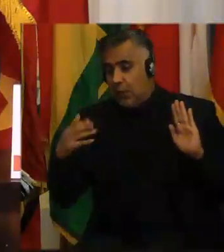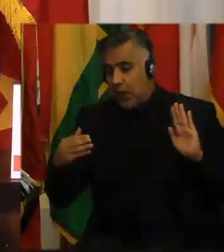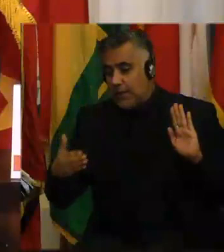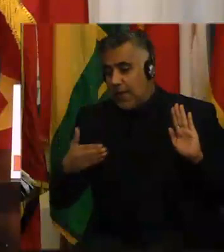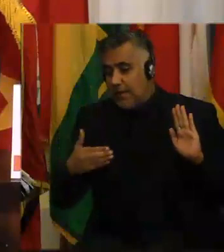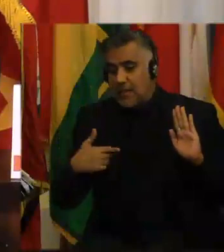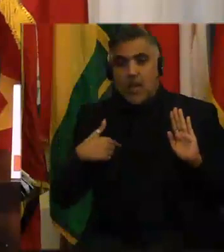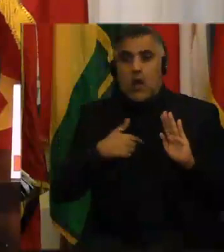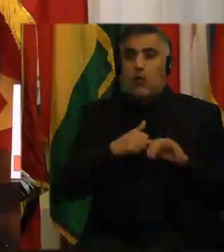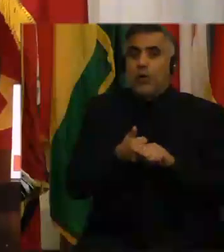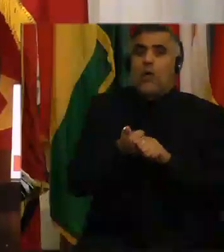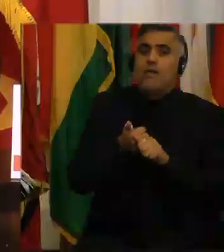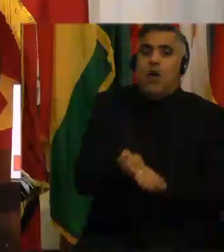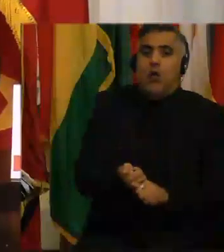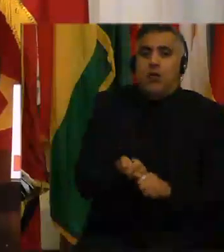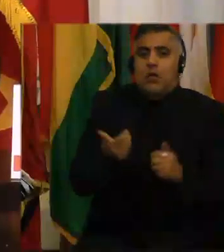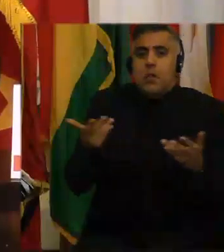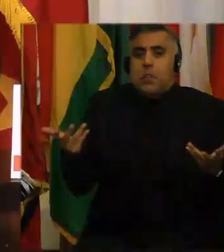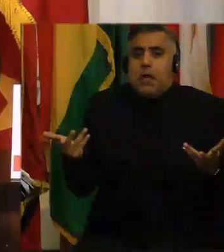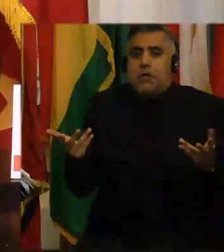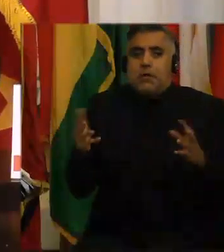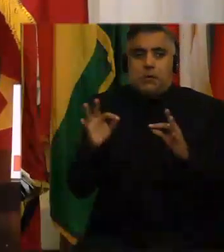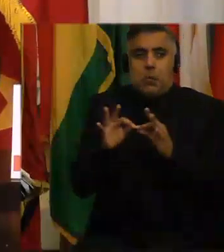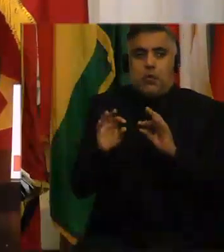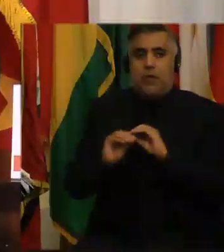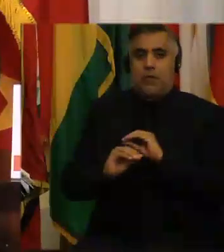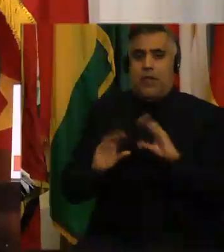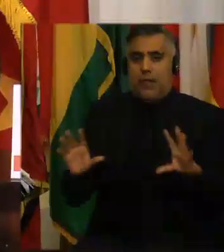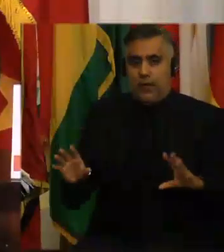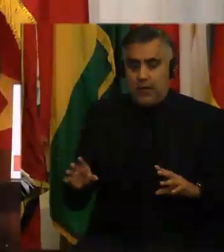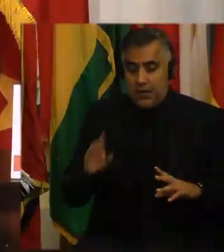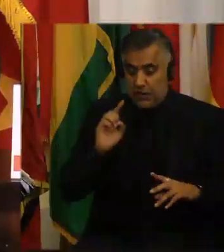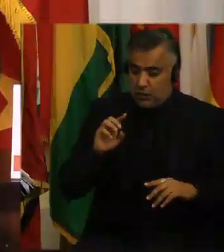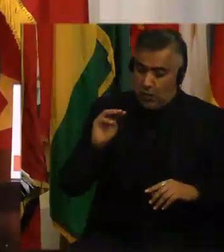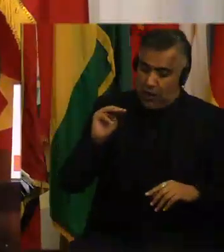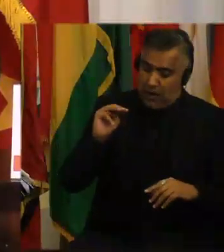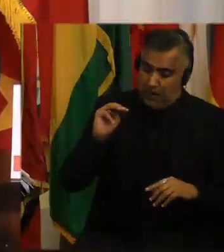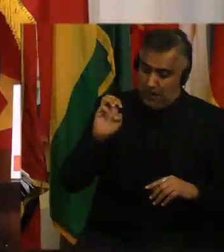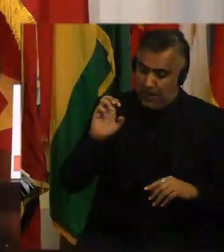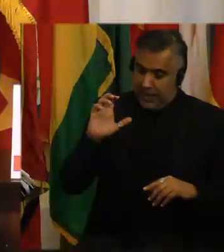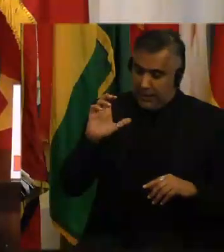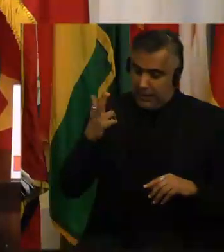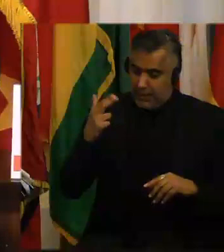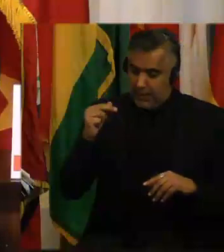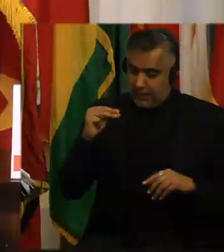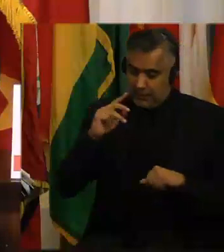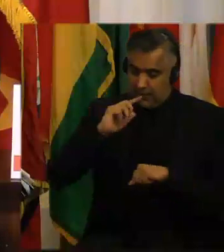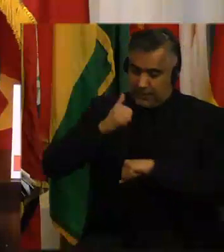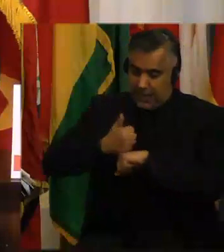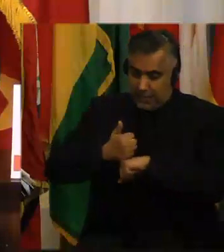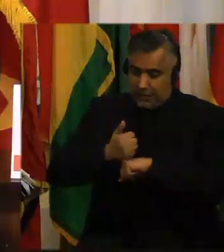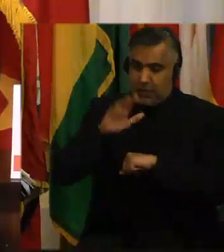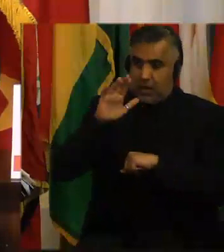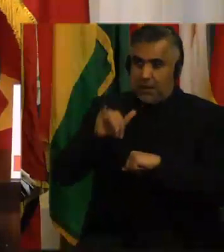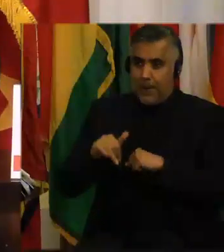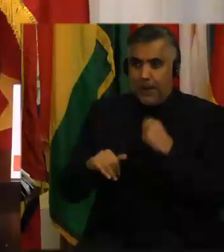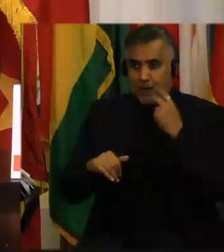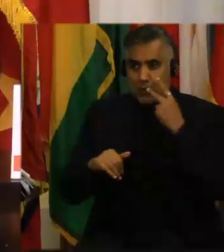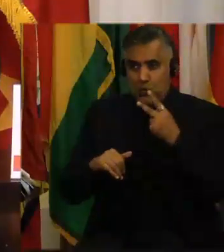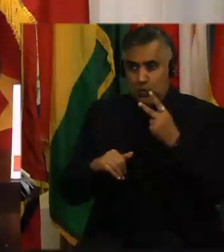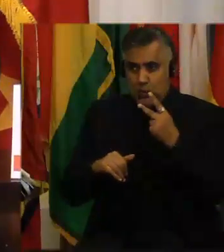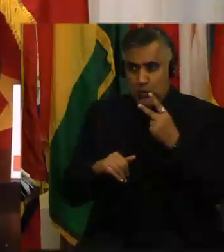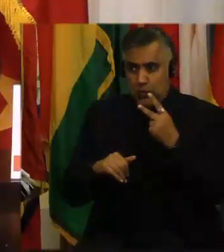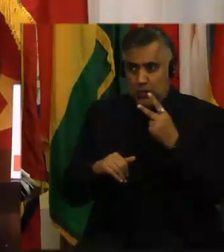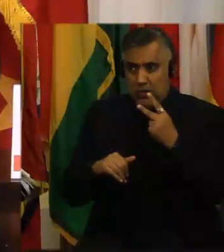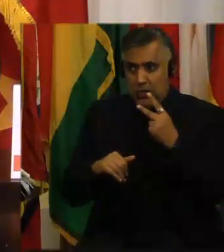nada tenerla. Entonces, se establece un mecanismo conformado por dos instancias. Hay una conferencia de